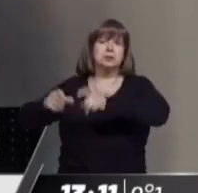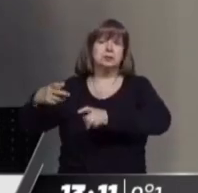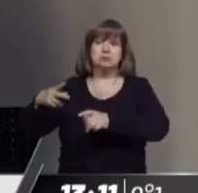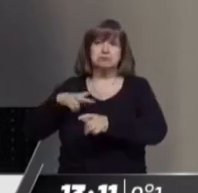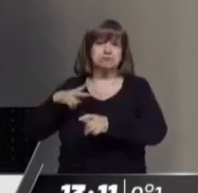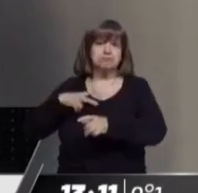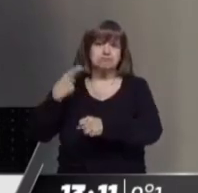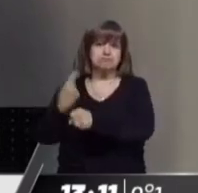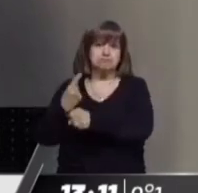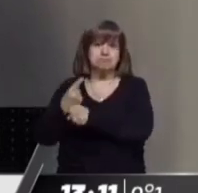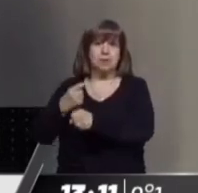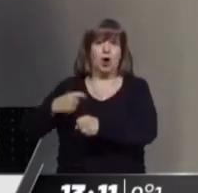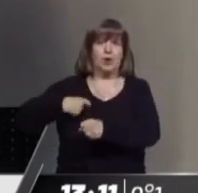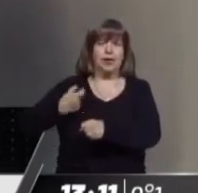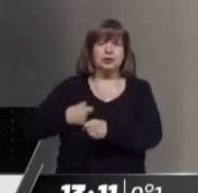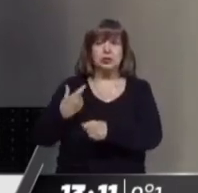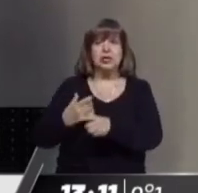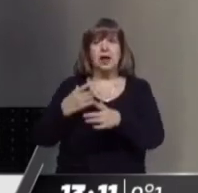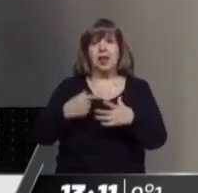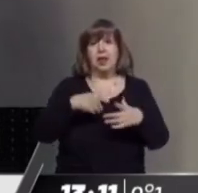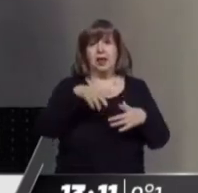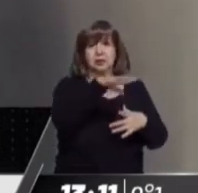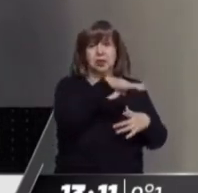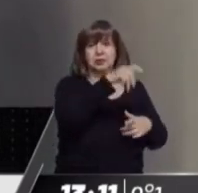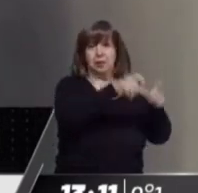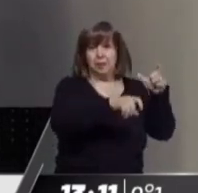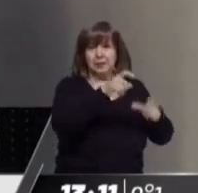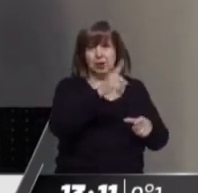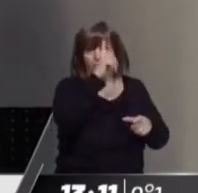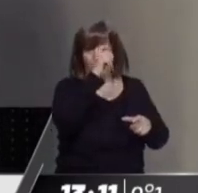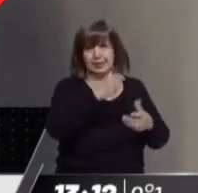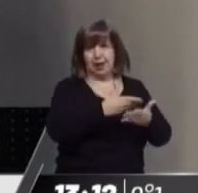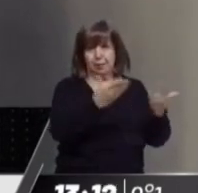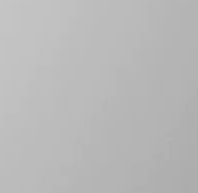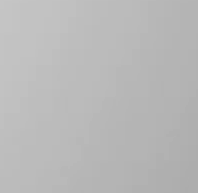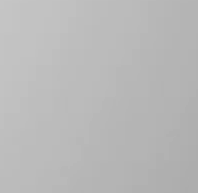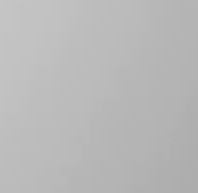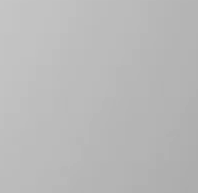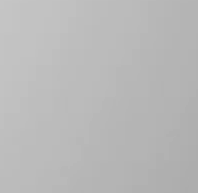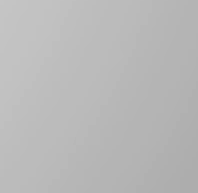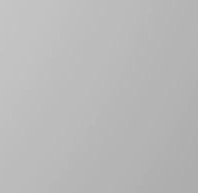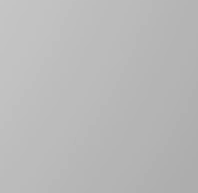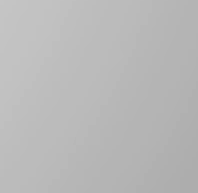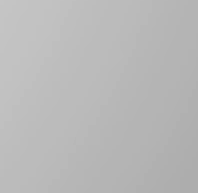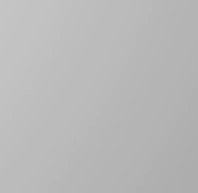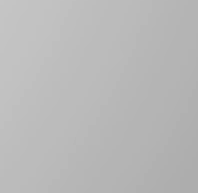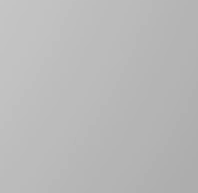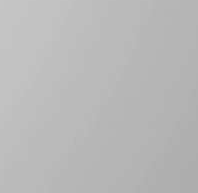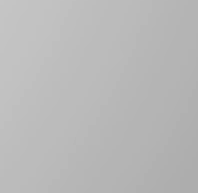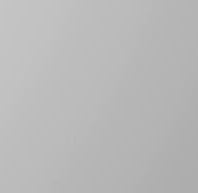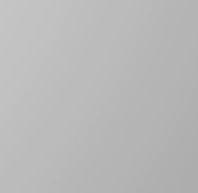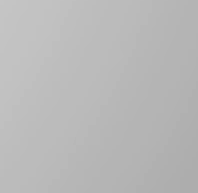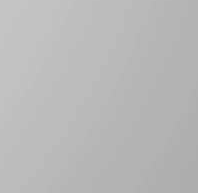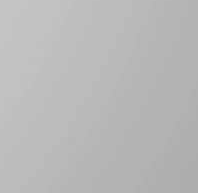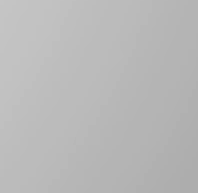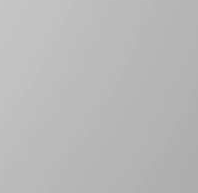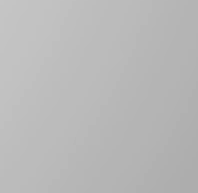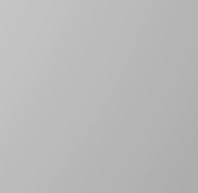va tratando de con el bolsillo propio resolverlo lo que puede y cuando no puede acude al sector público